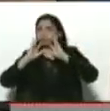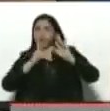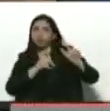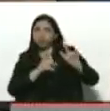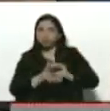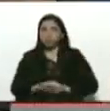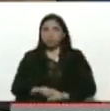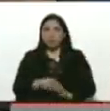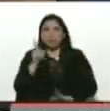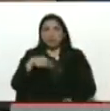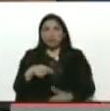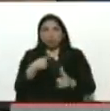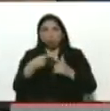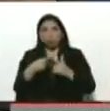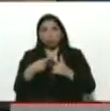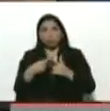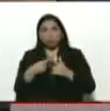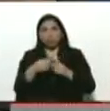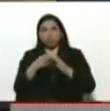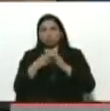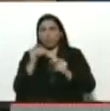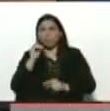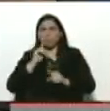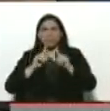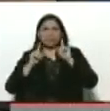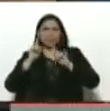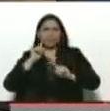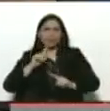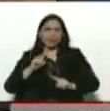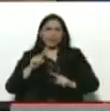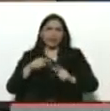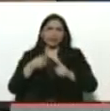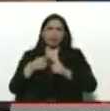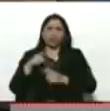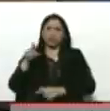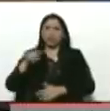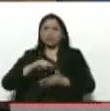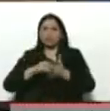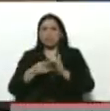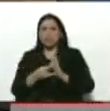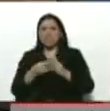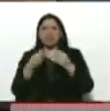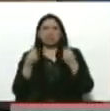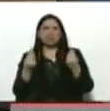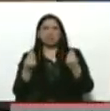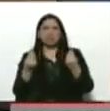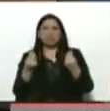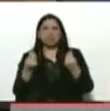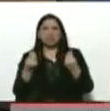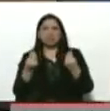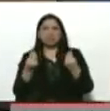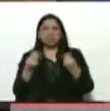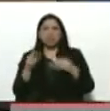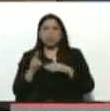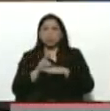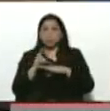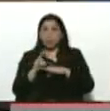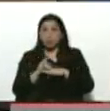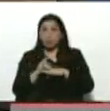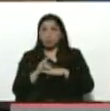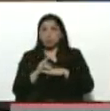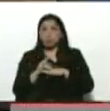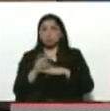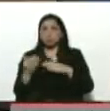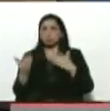Y además, todas las mentiras en esos casos se caen por las técnicas de ¿cómo se llama? De, que se utilizan, pues, del